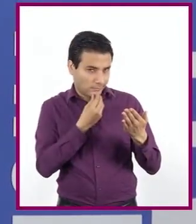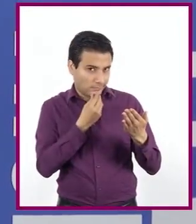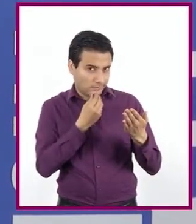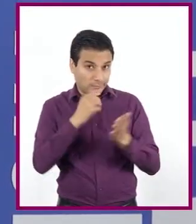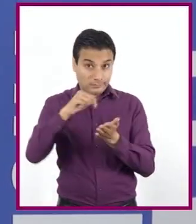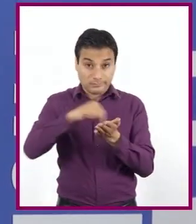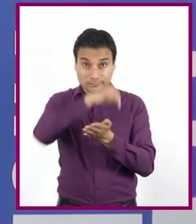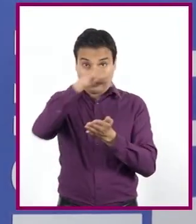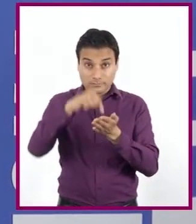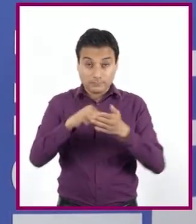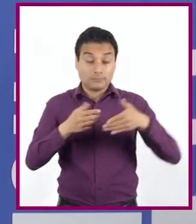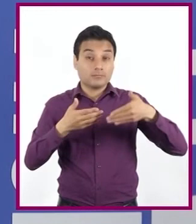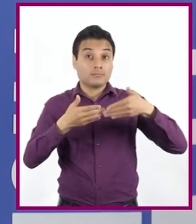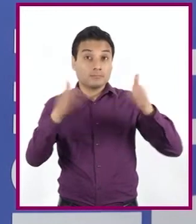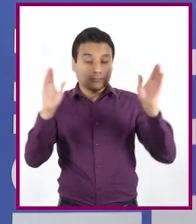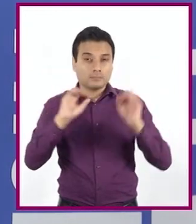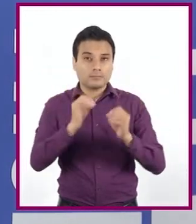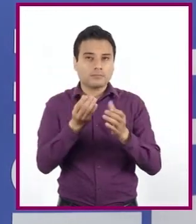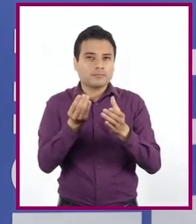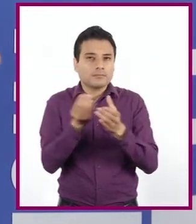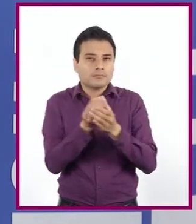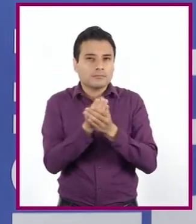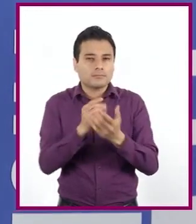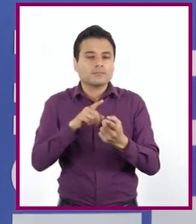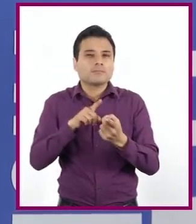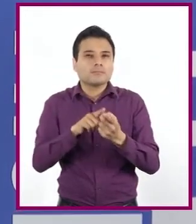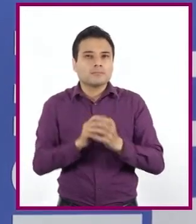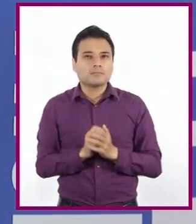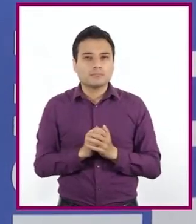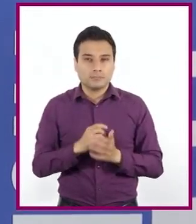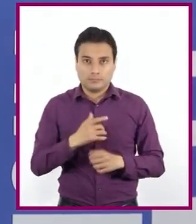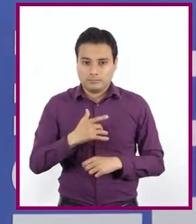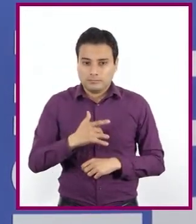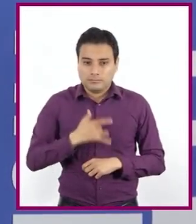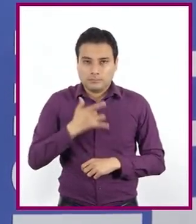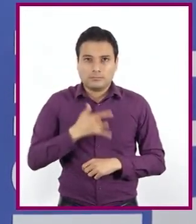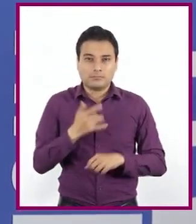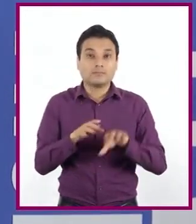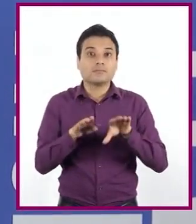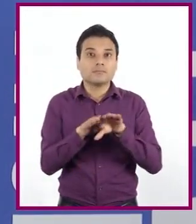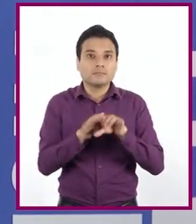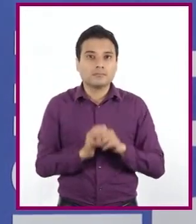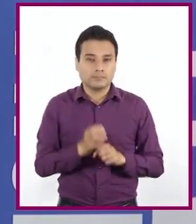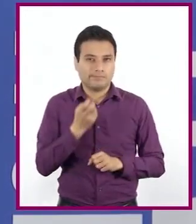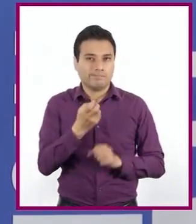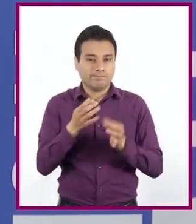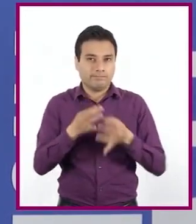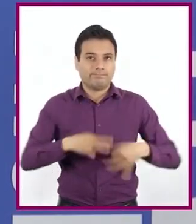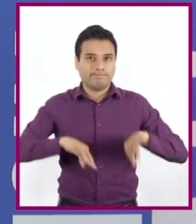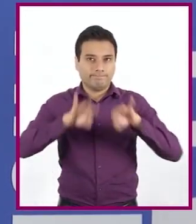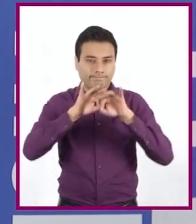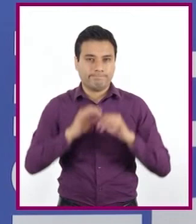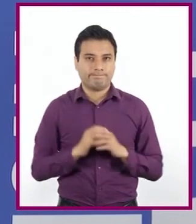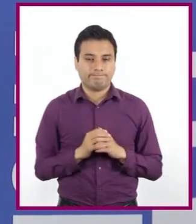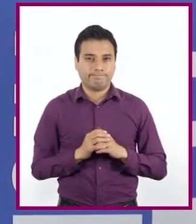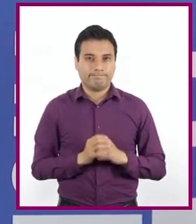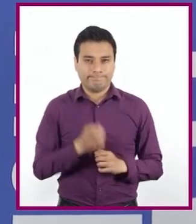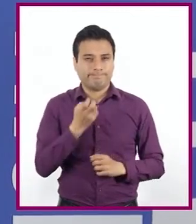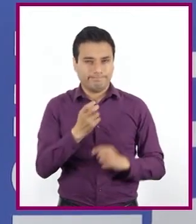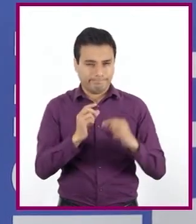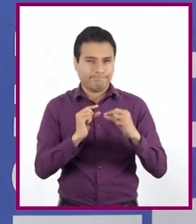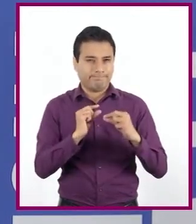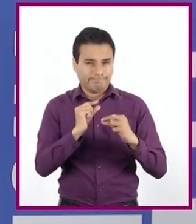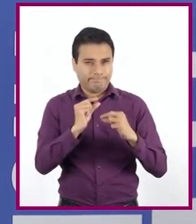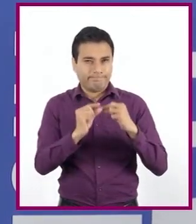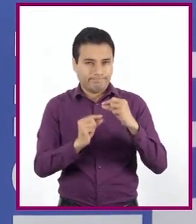son públicos o íntimos, así como las sensaciones que generan en nosotros. Esto poco a poco nos